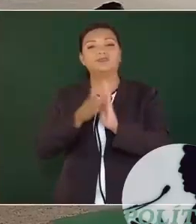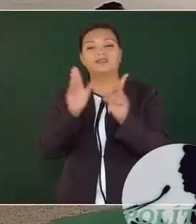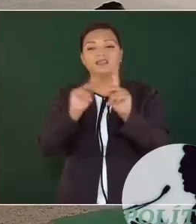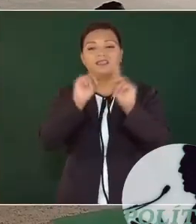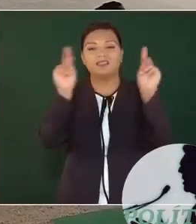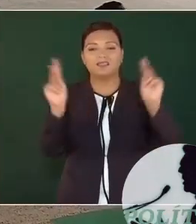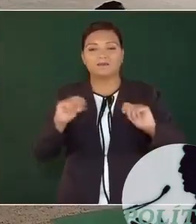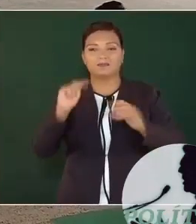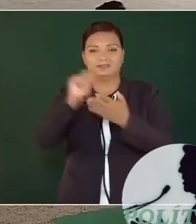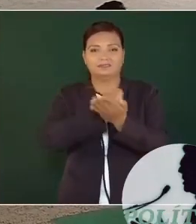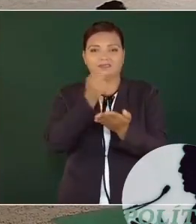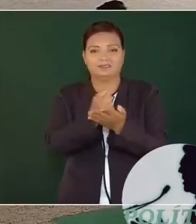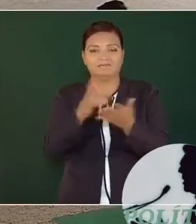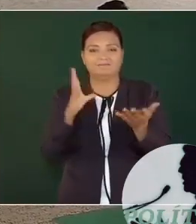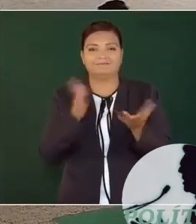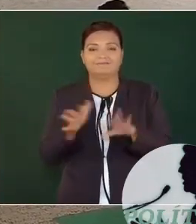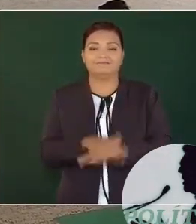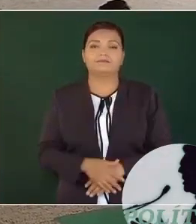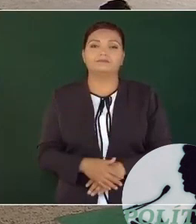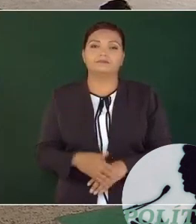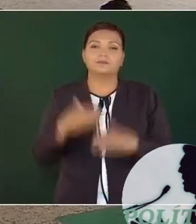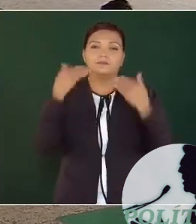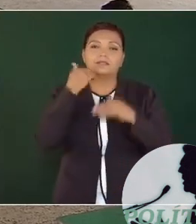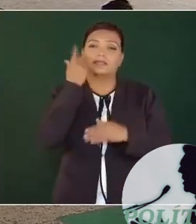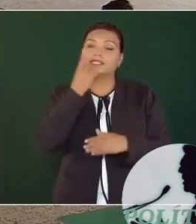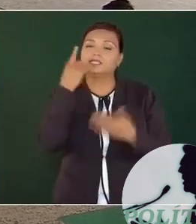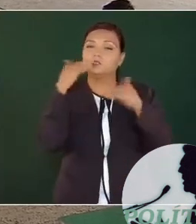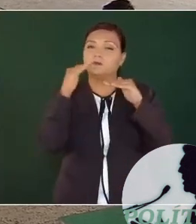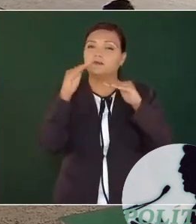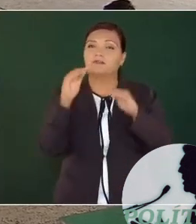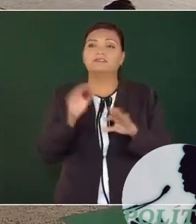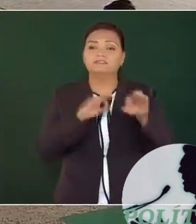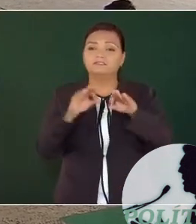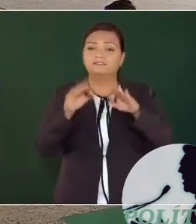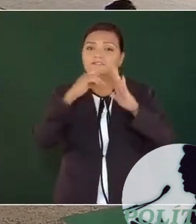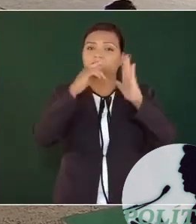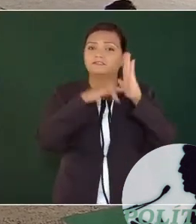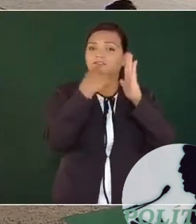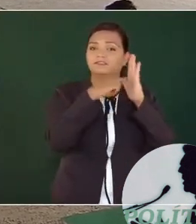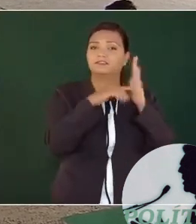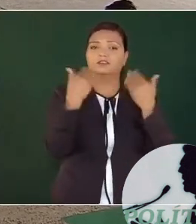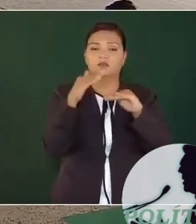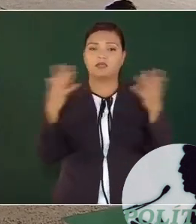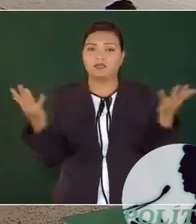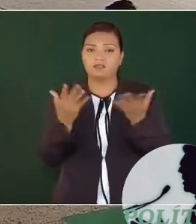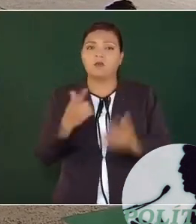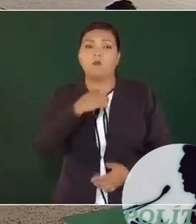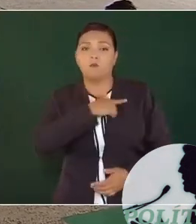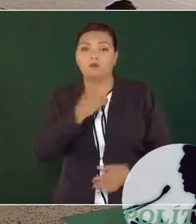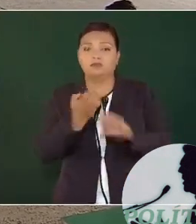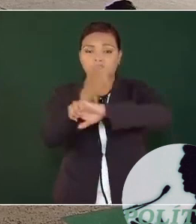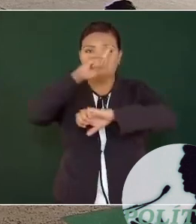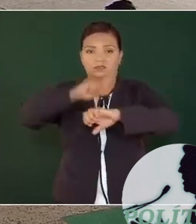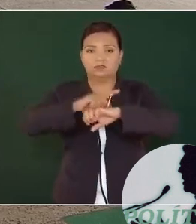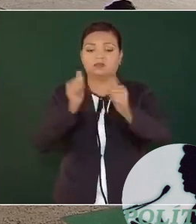paz en Tamaulipas. Me refiero a las acciones que van desde la creación de la Guardia Estatal